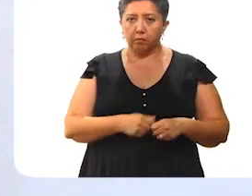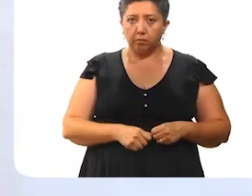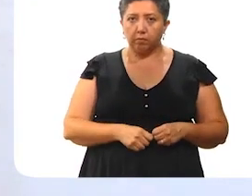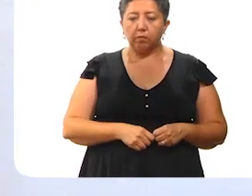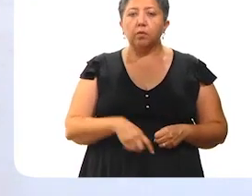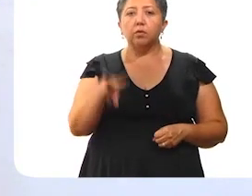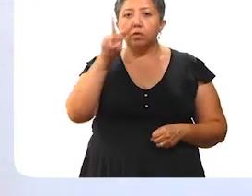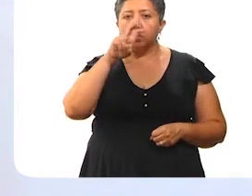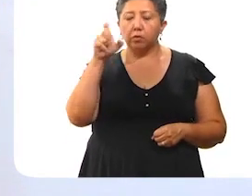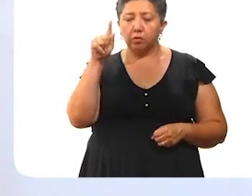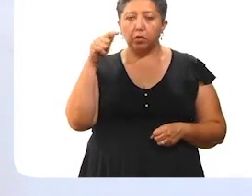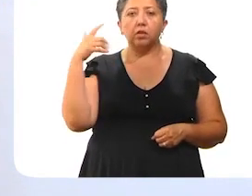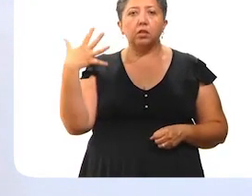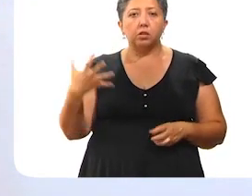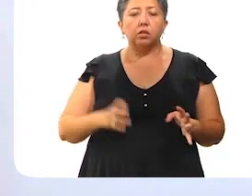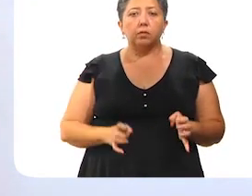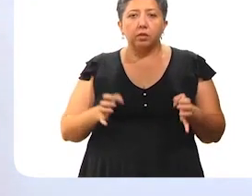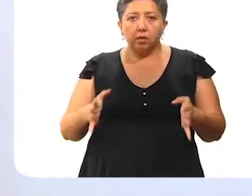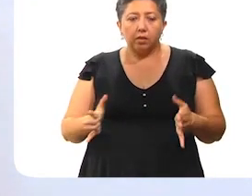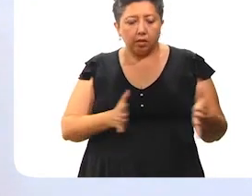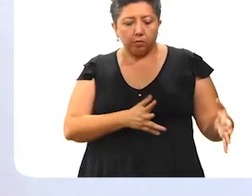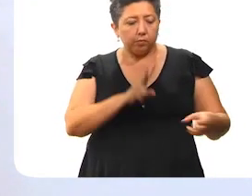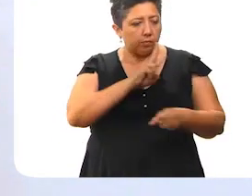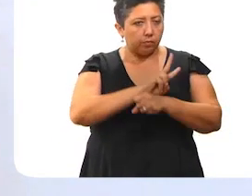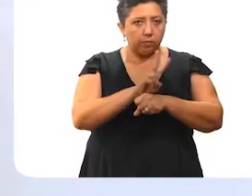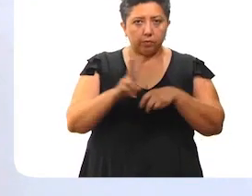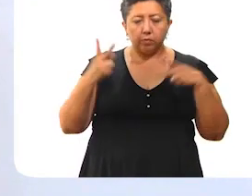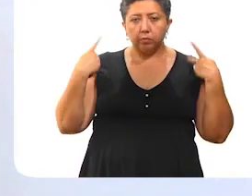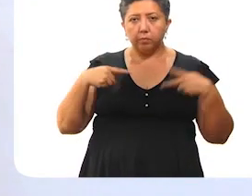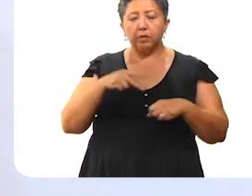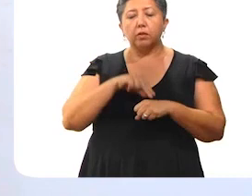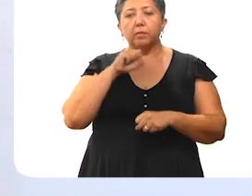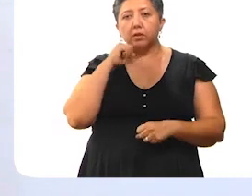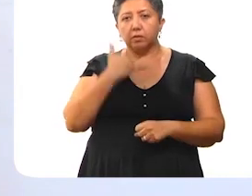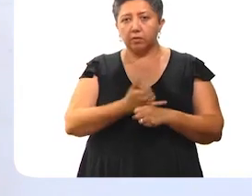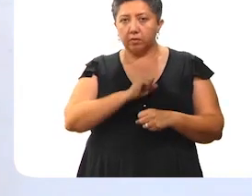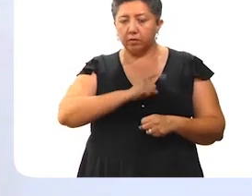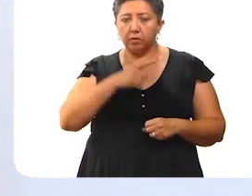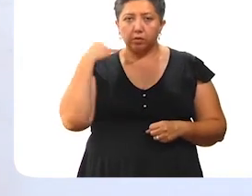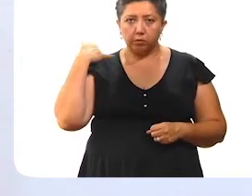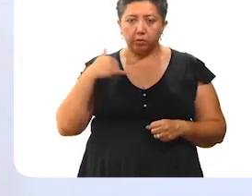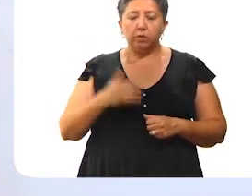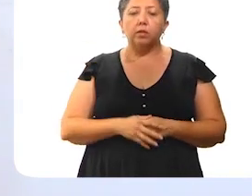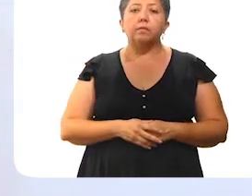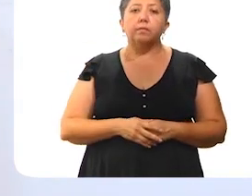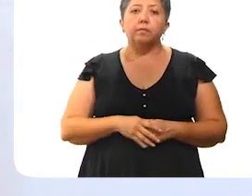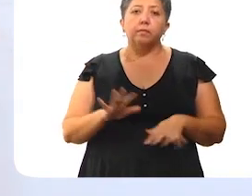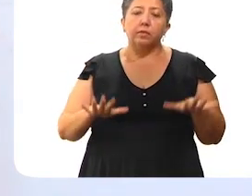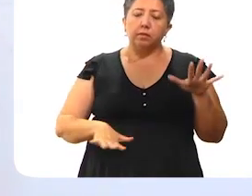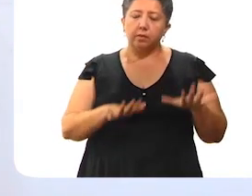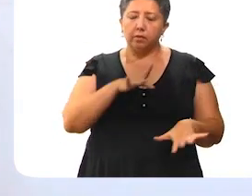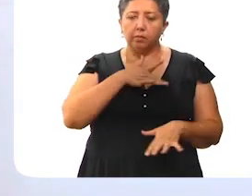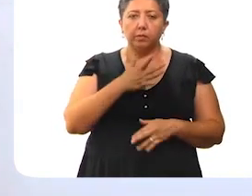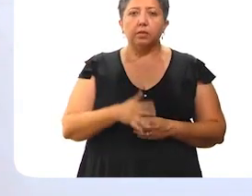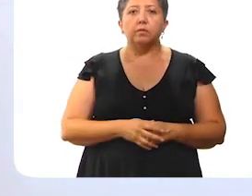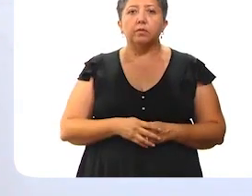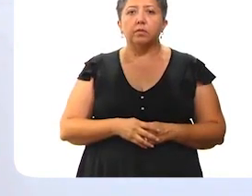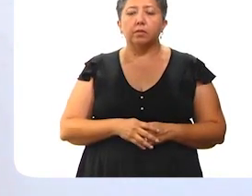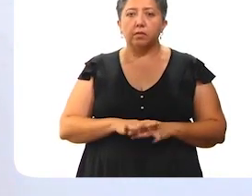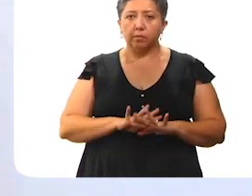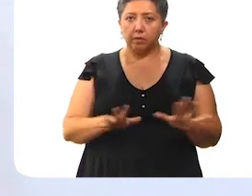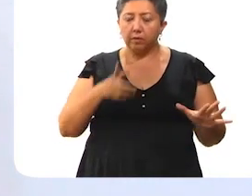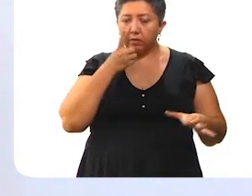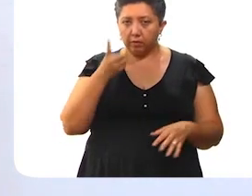activos, 275 están estables, aislados, monitoreados por personal médico de los servicios de salud de Yucatán. Presentan síntomas